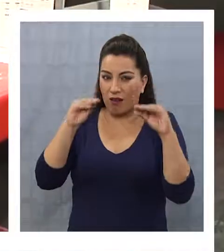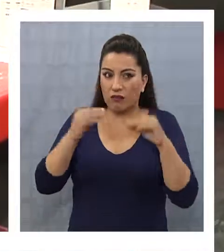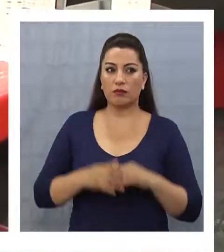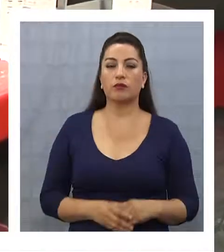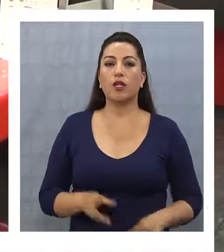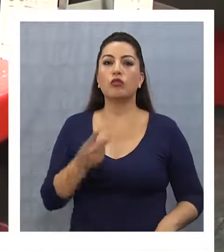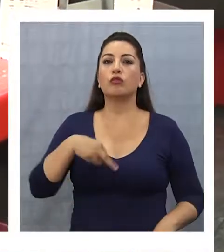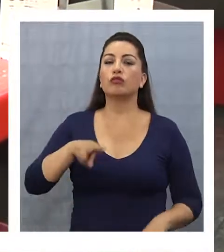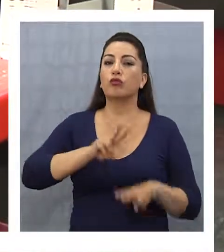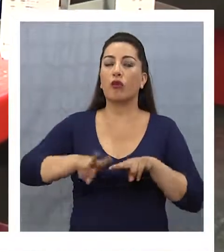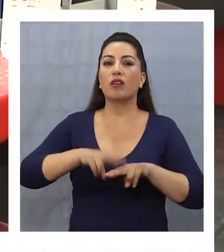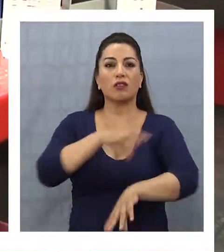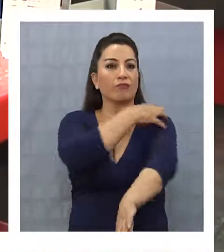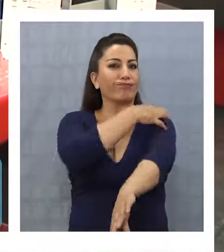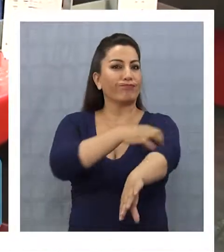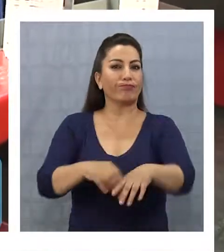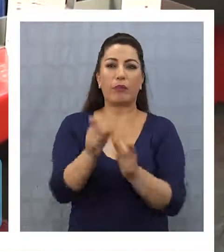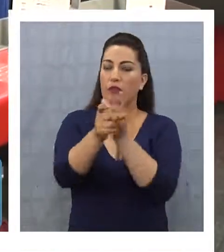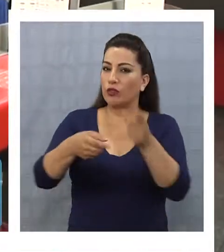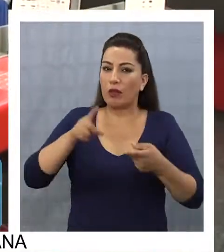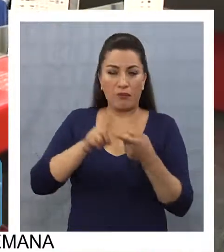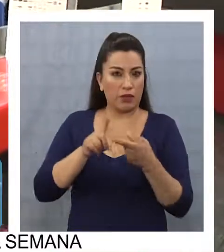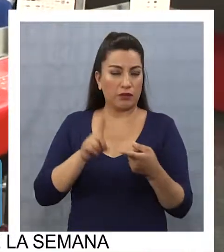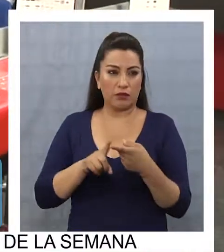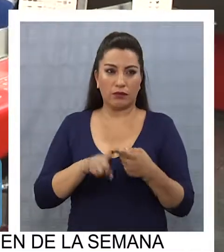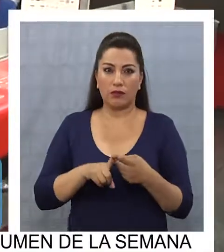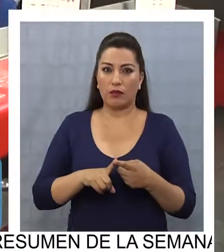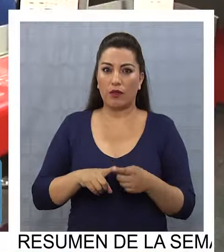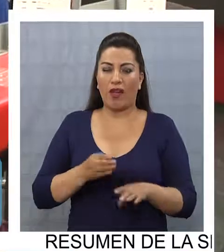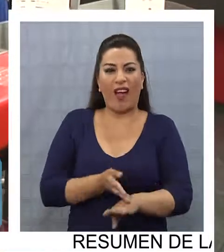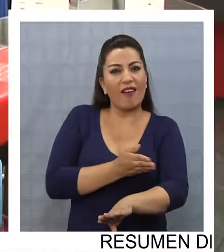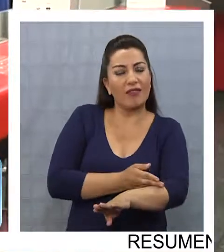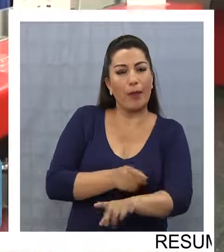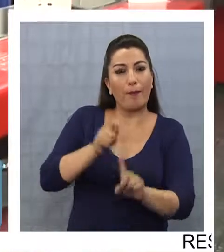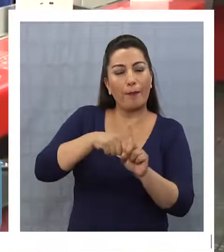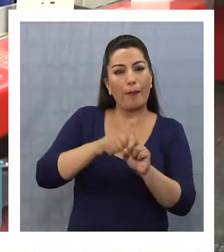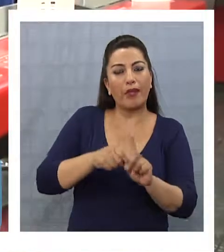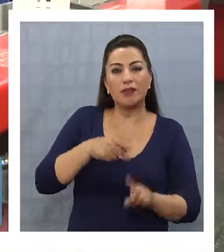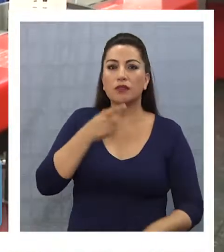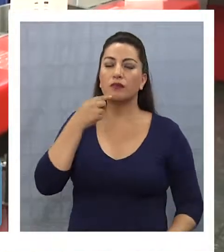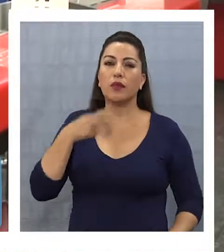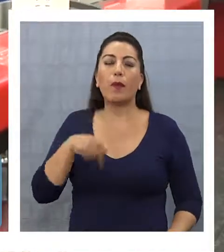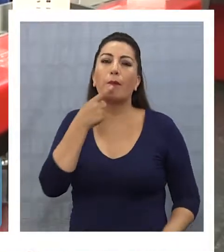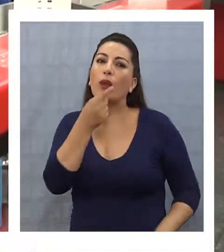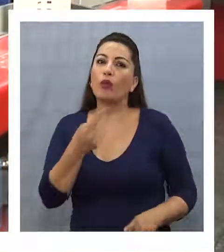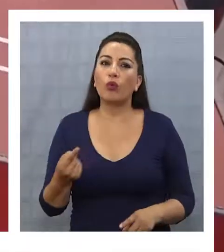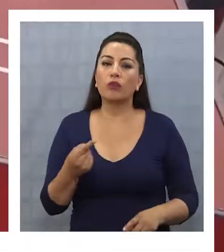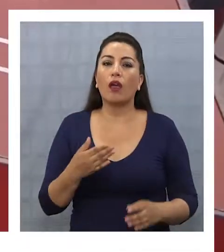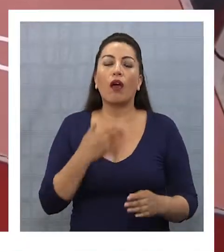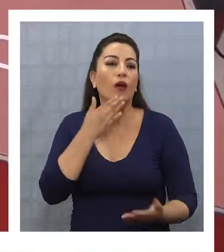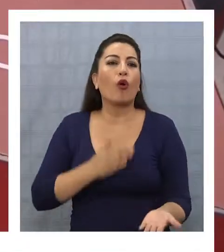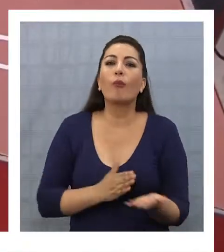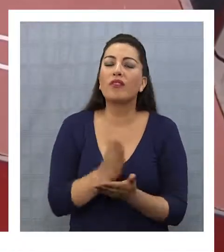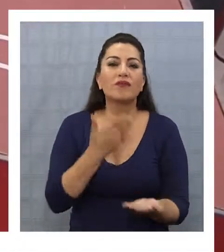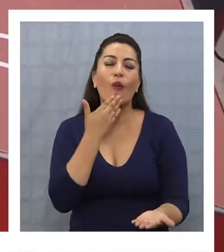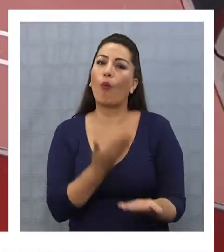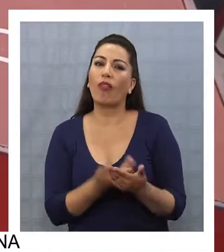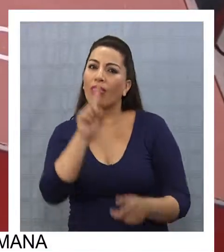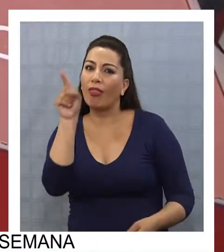en todo Chile, la gente participa harto, ya andan consultando en noviembre, ya antes, ya cuando empezamos la campaña.